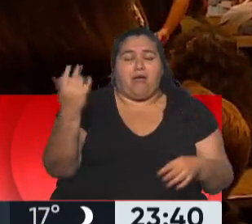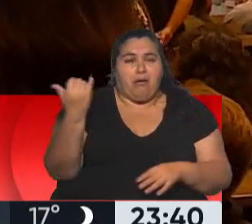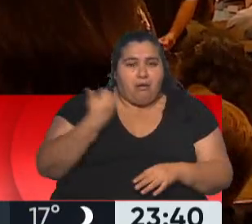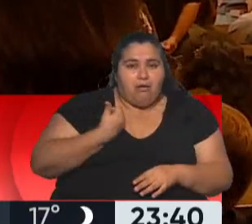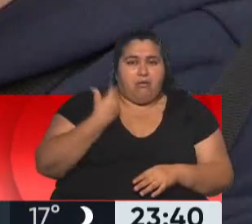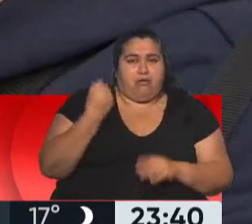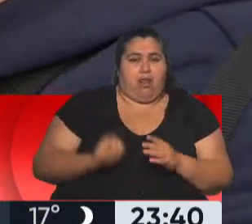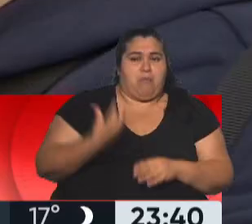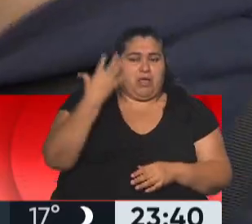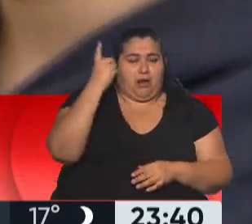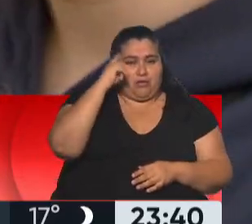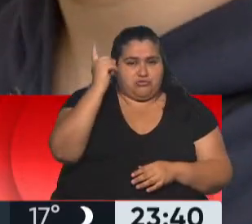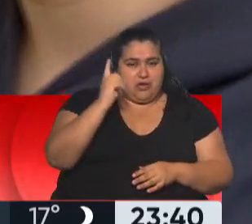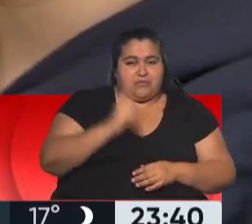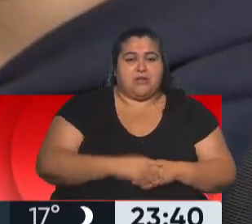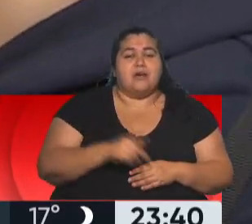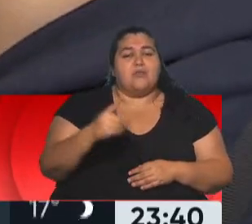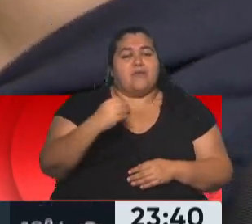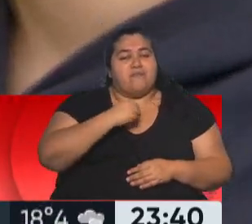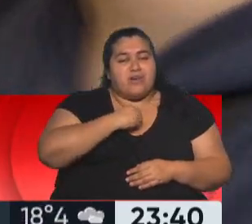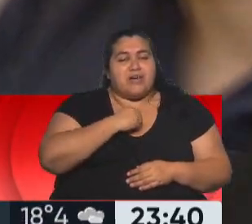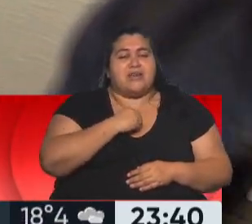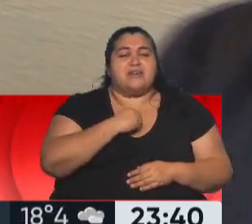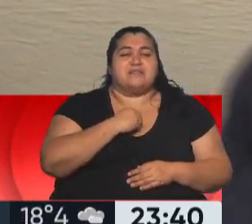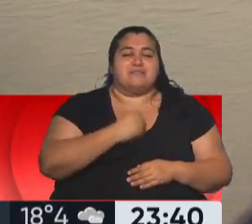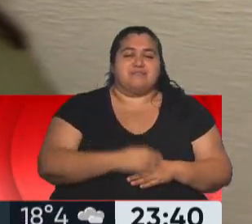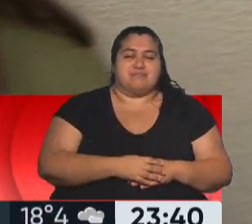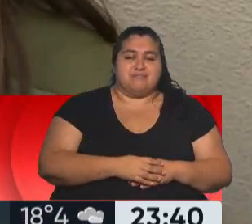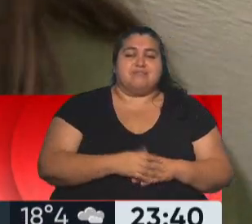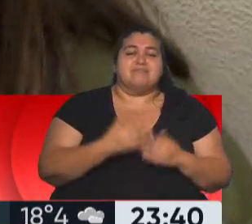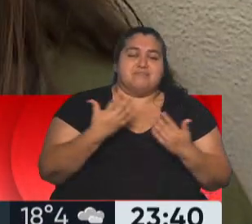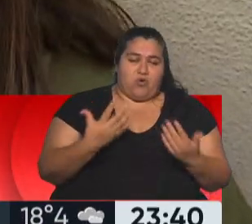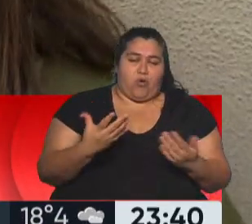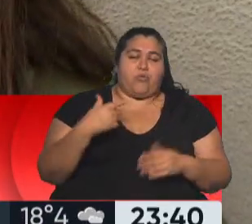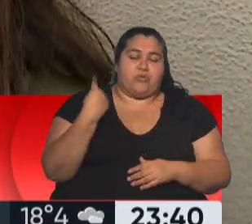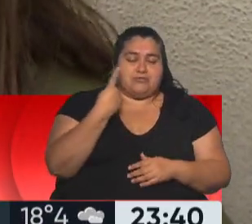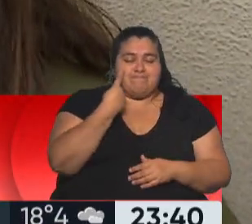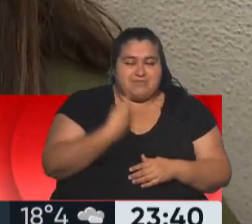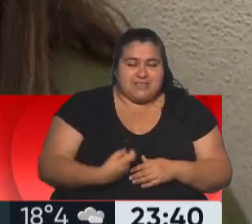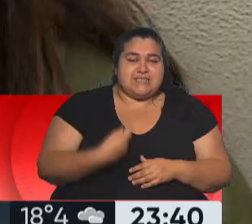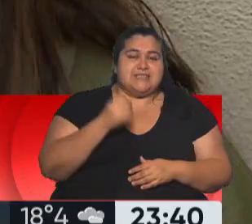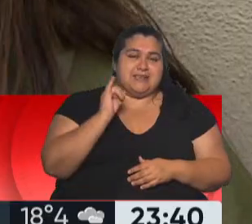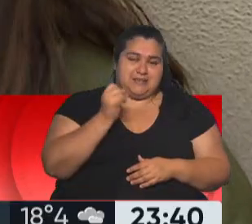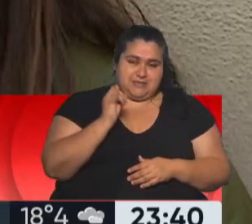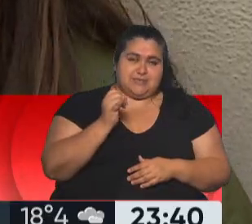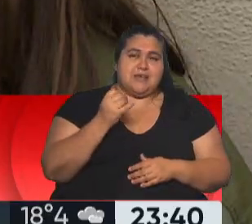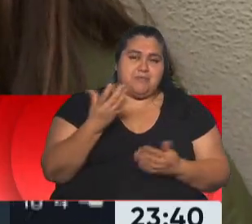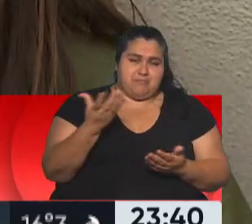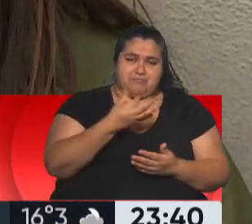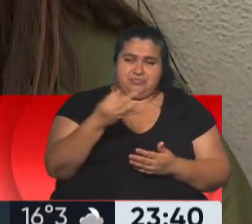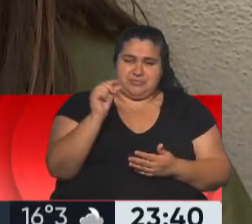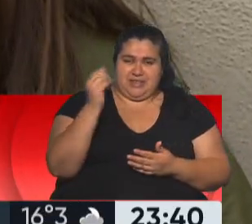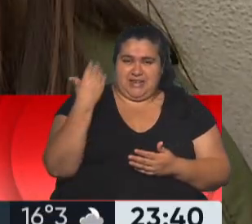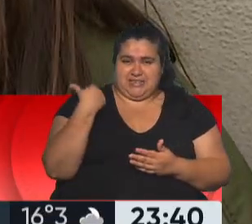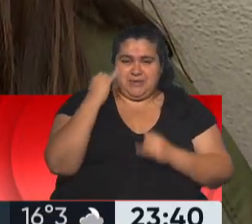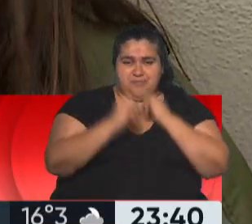esta mañana. ¿Cómo les cayó? ¿Son creyentes? Obviamente me cayó con mucha tristeza, ¿no? O sea, lo que decía hace rato es que